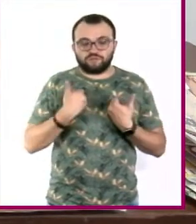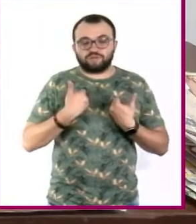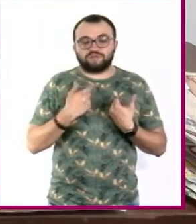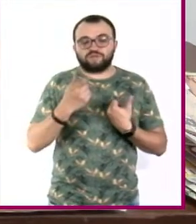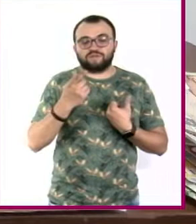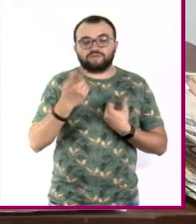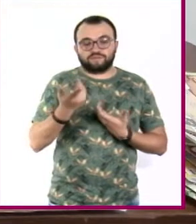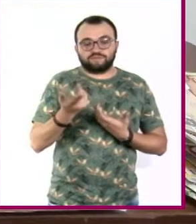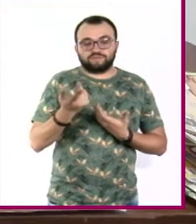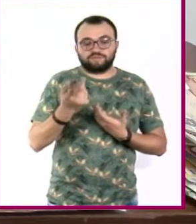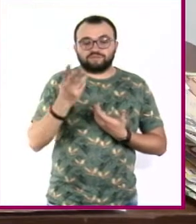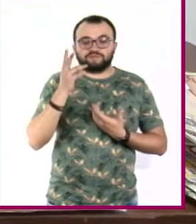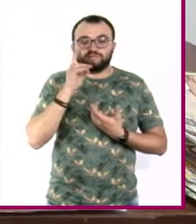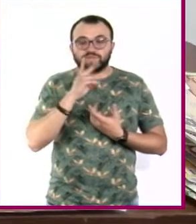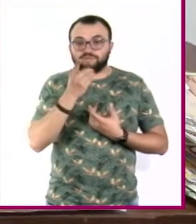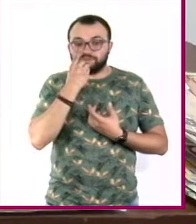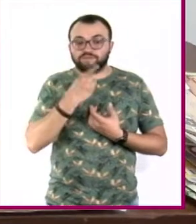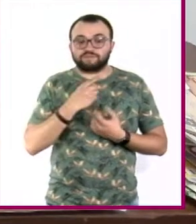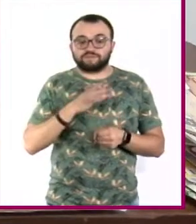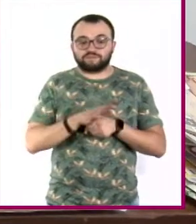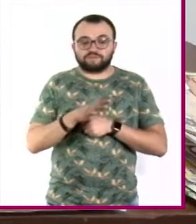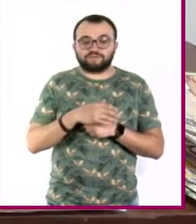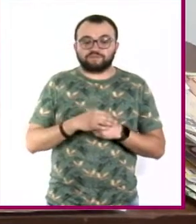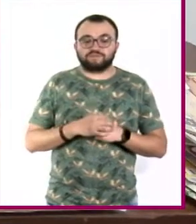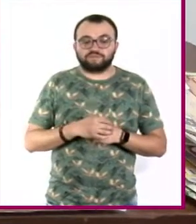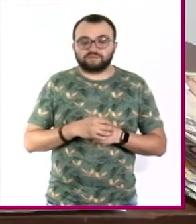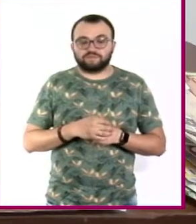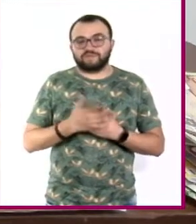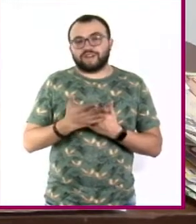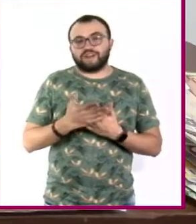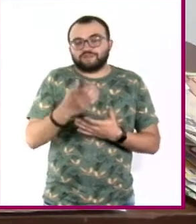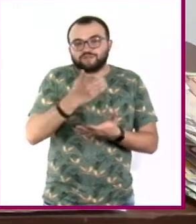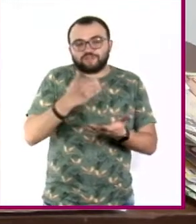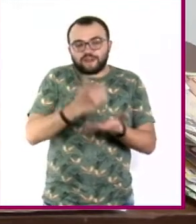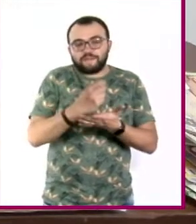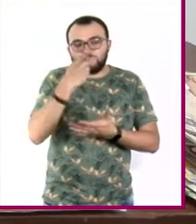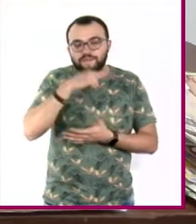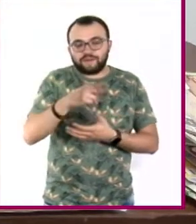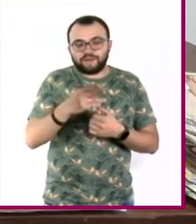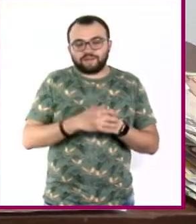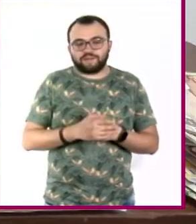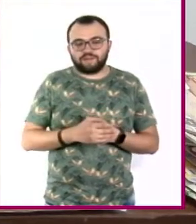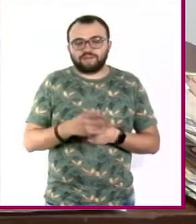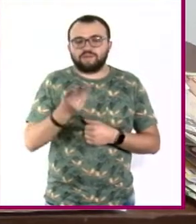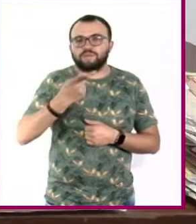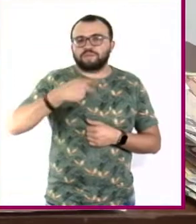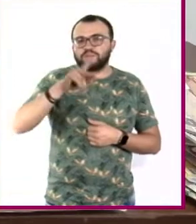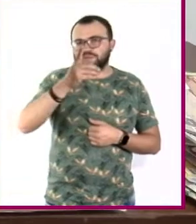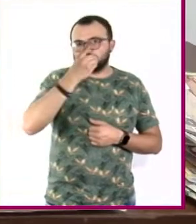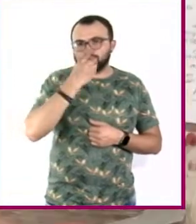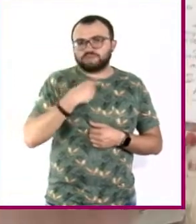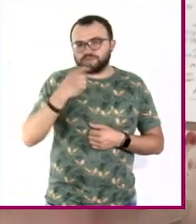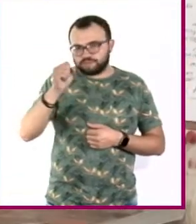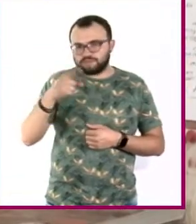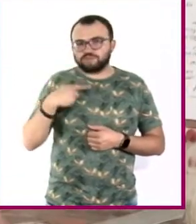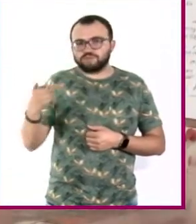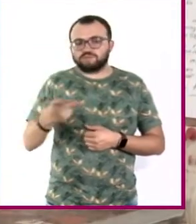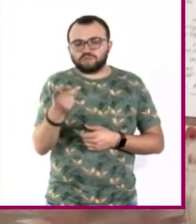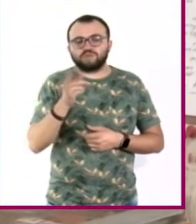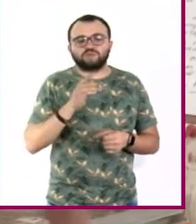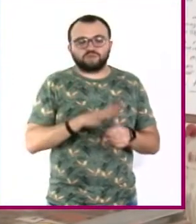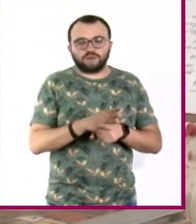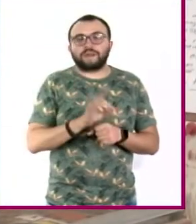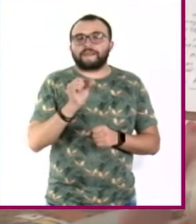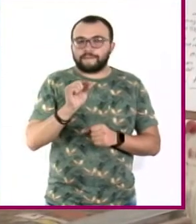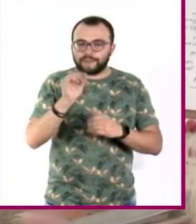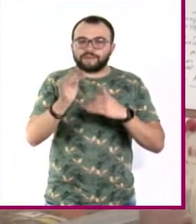adivinar. A ver, dime cuál. Ay, Alfredo, pues la Ciudad de México. Pero tú no has contestado mi pregunta. Ya te dije que